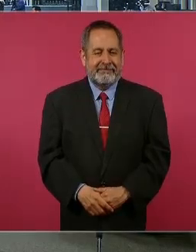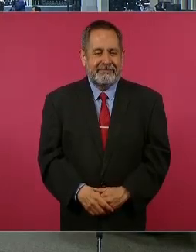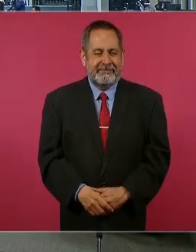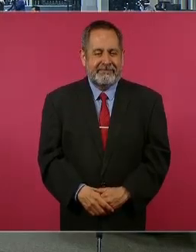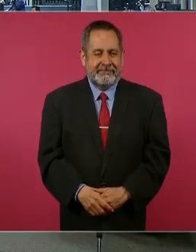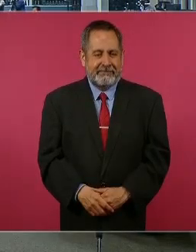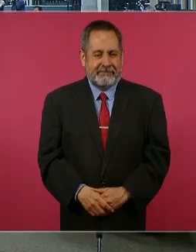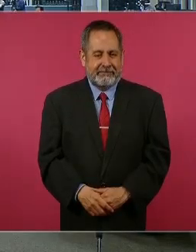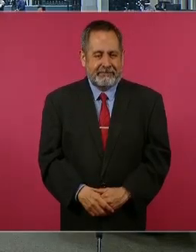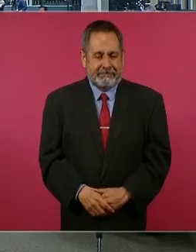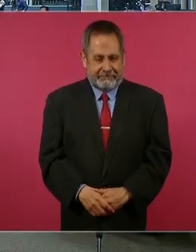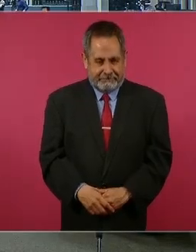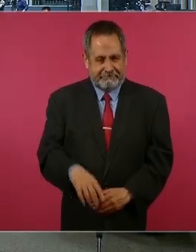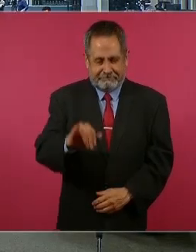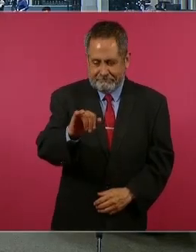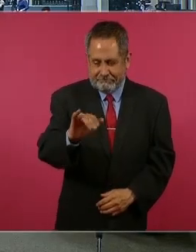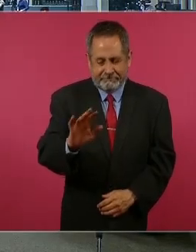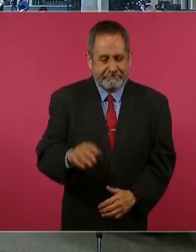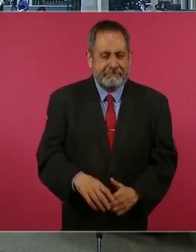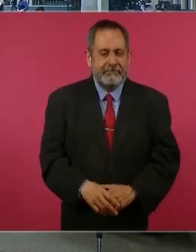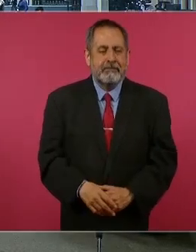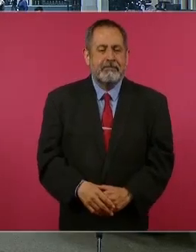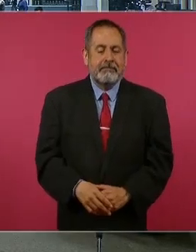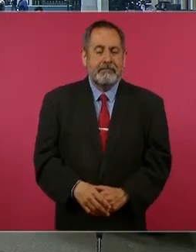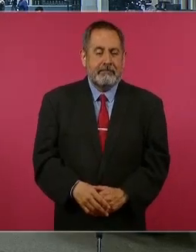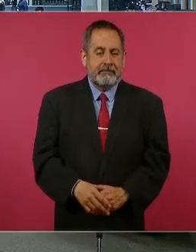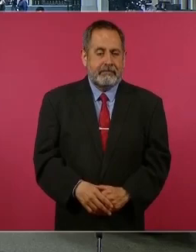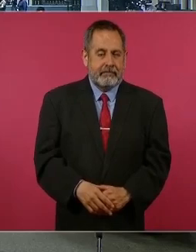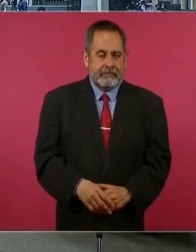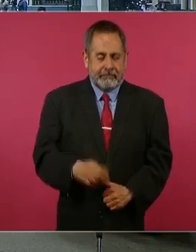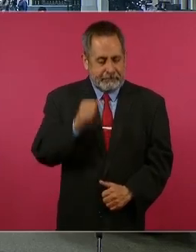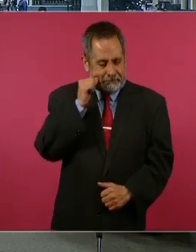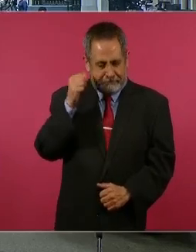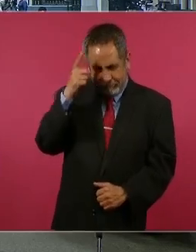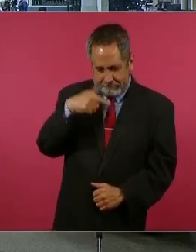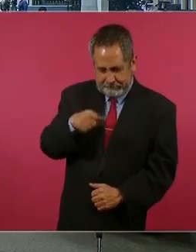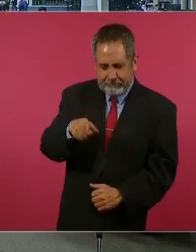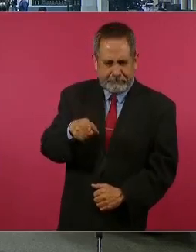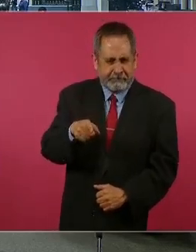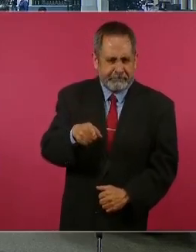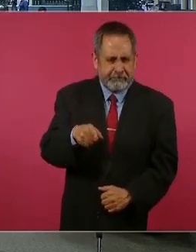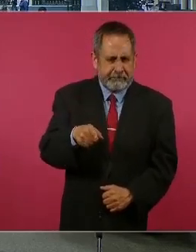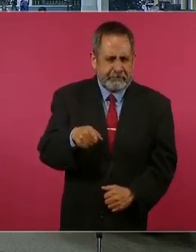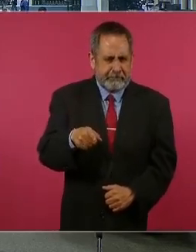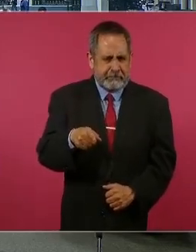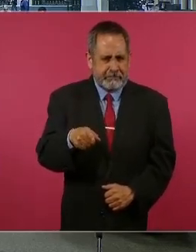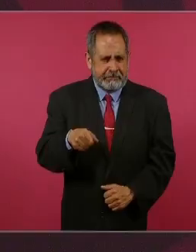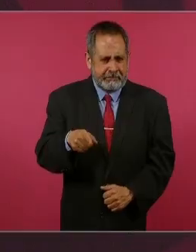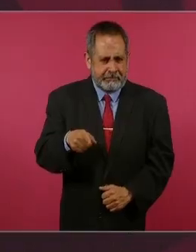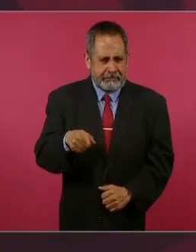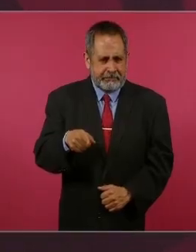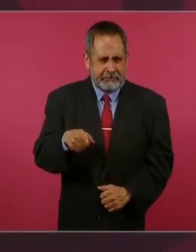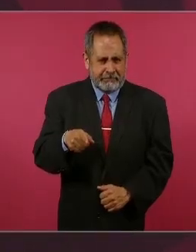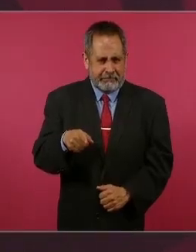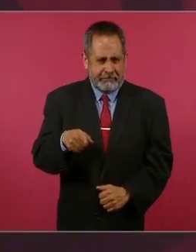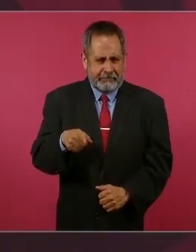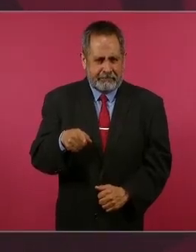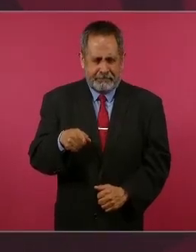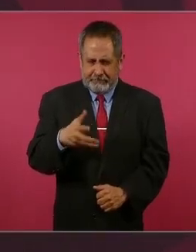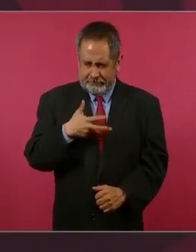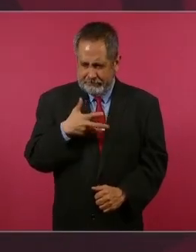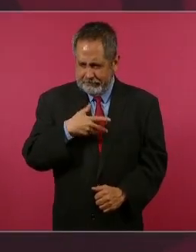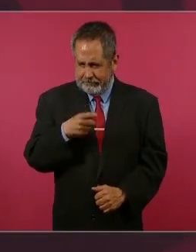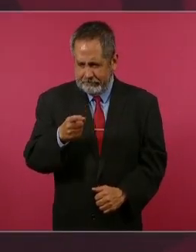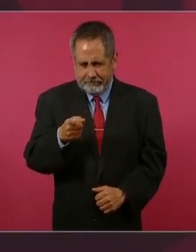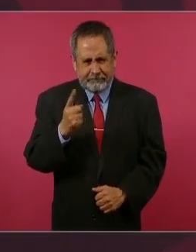sí anoche y tienen